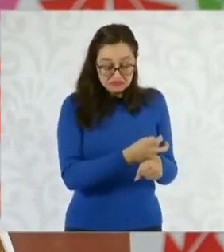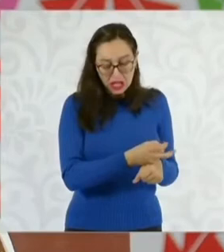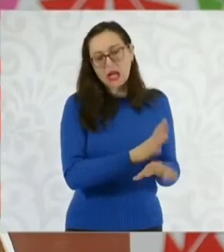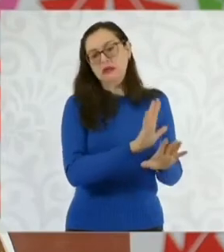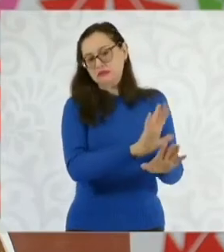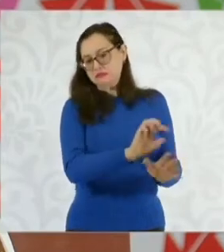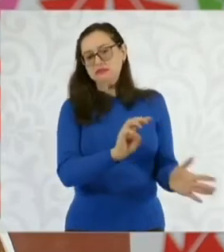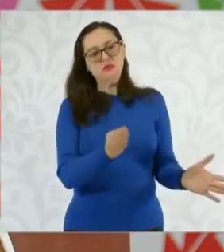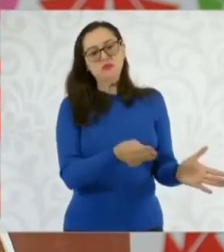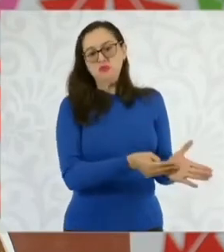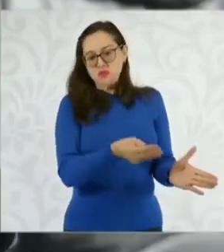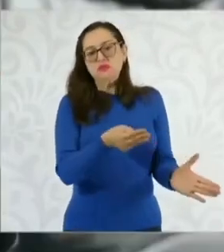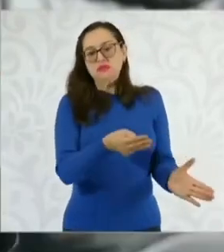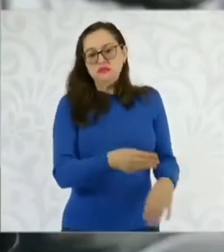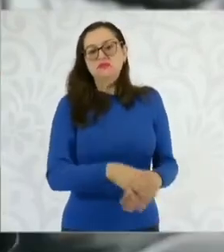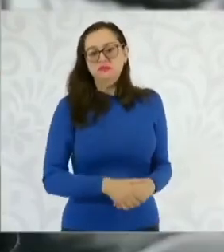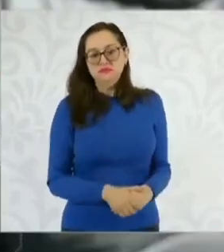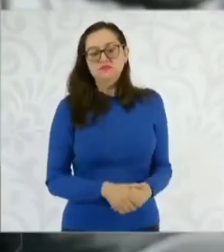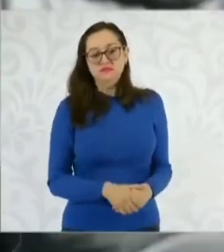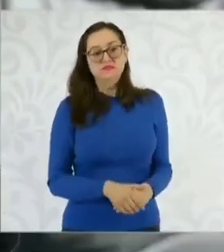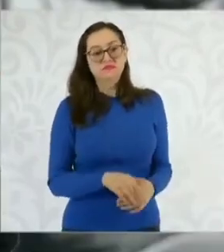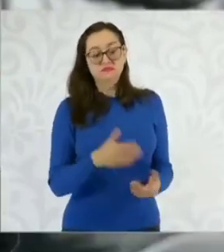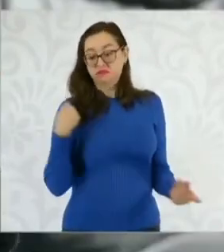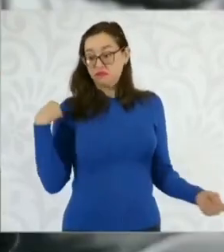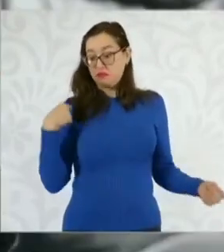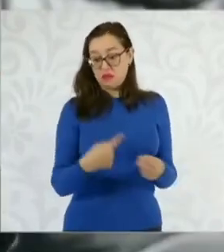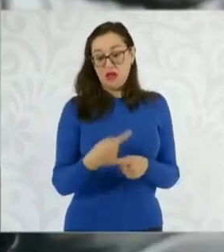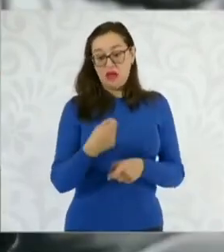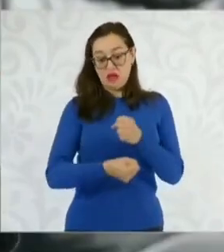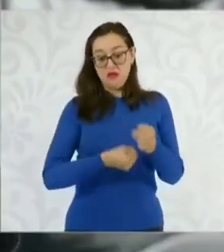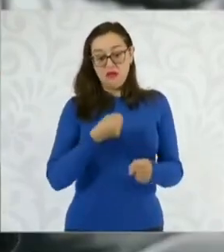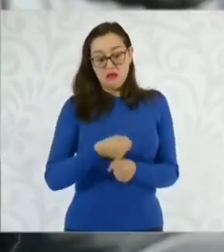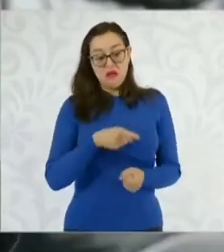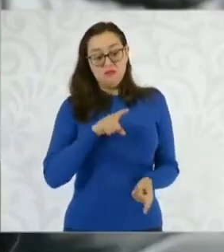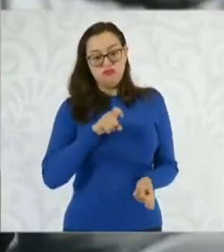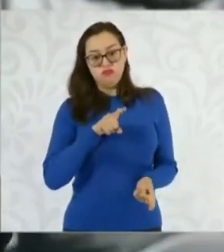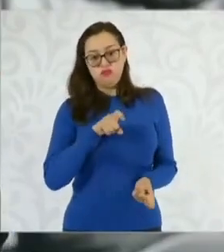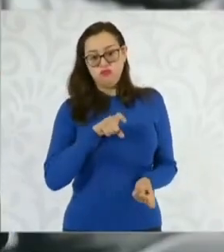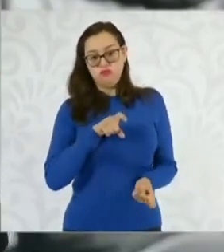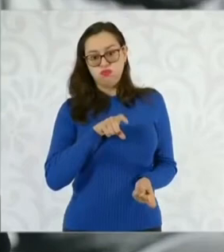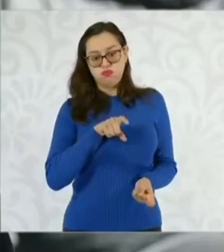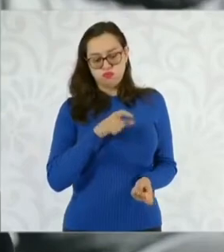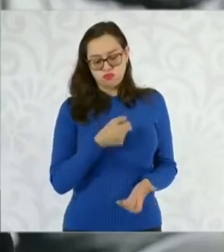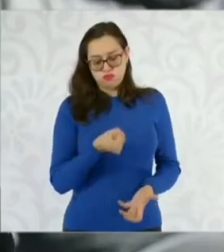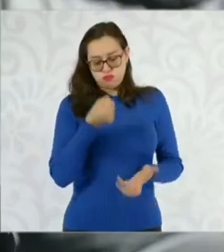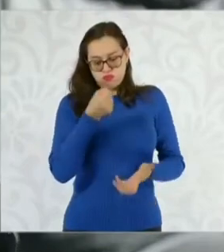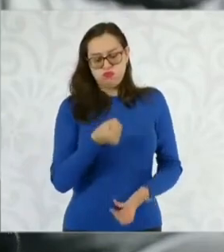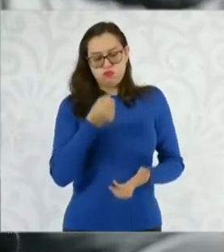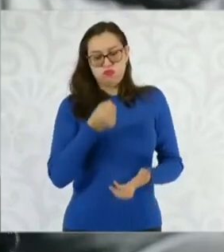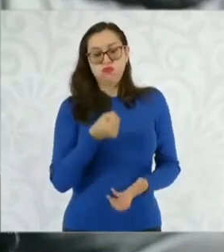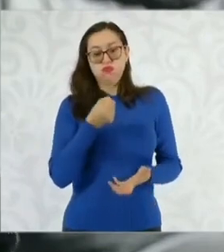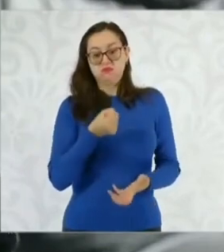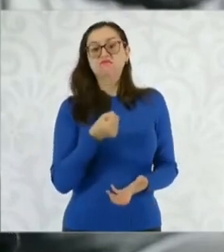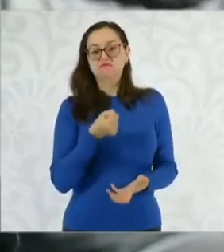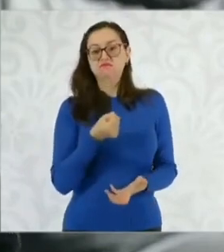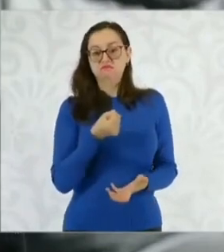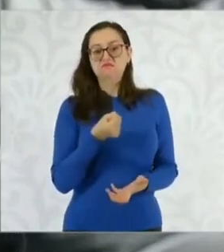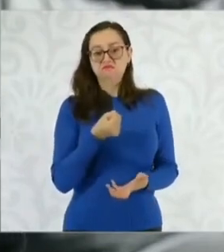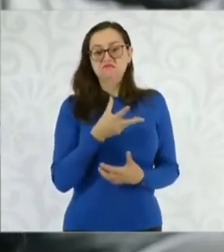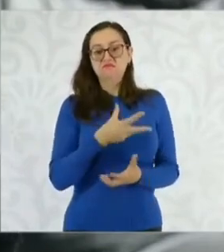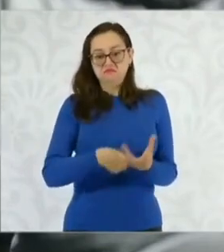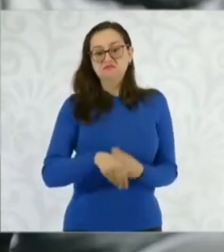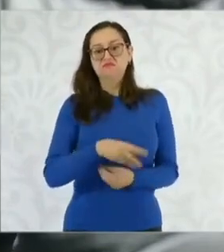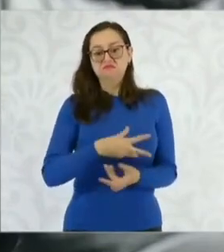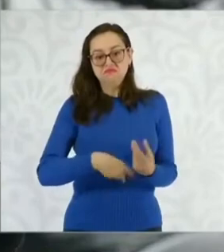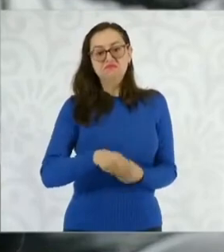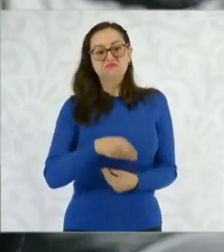es el caso. La verdad que la recaudación del IMSS en los últimos años es lo que nos ha permitido tener hoy buenas